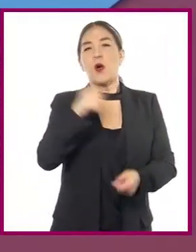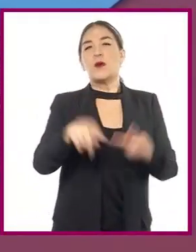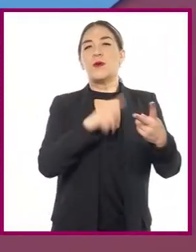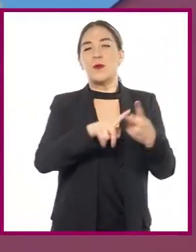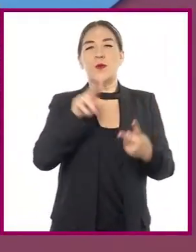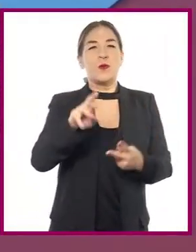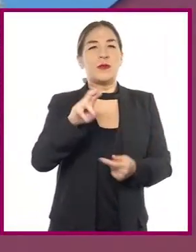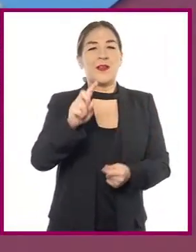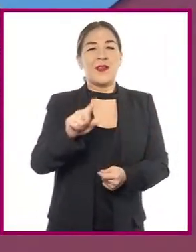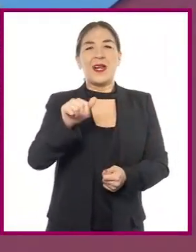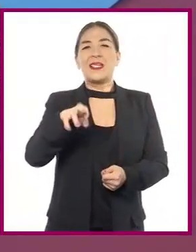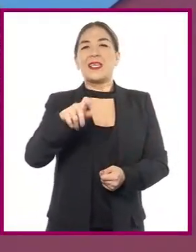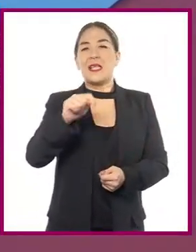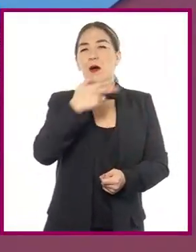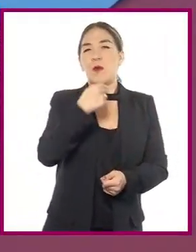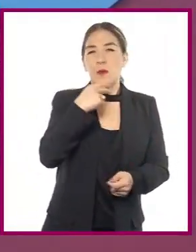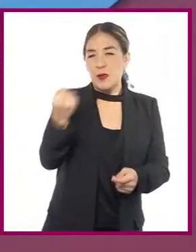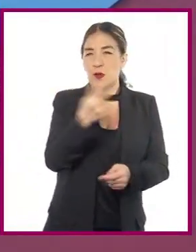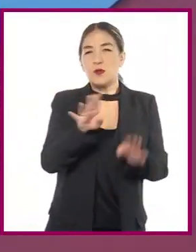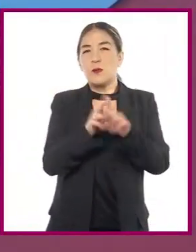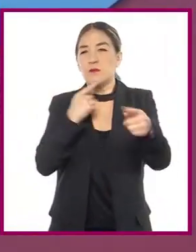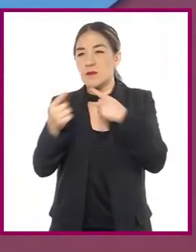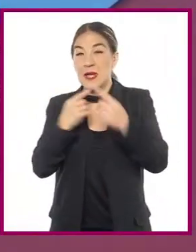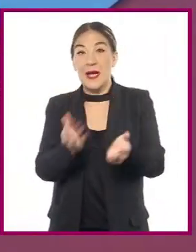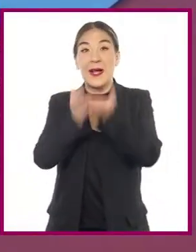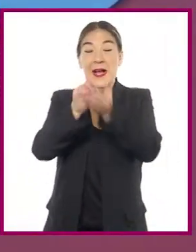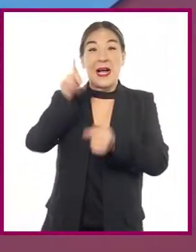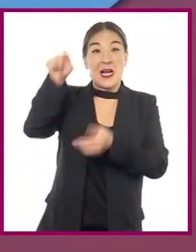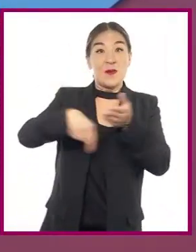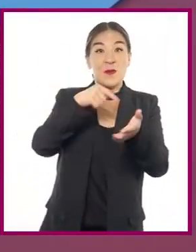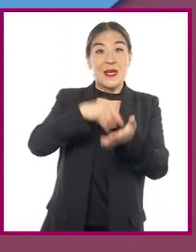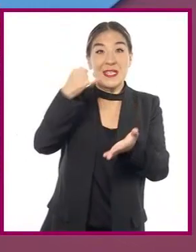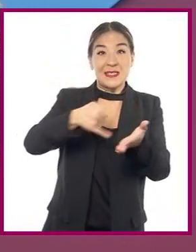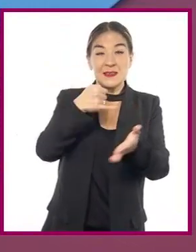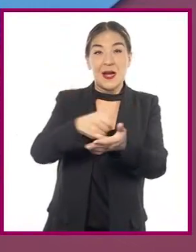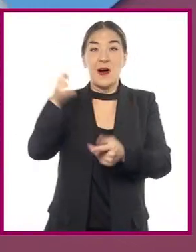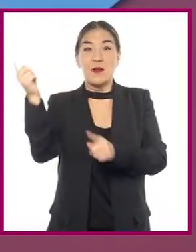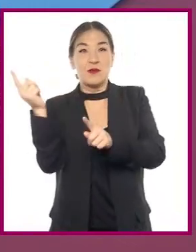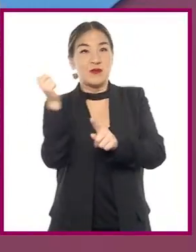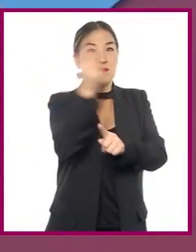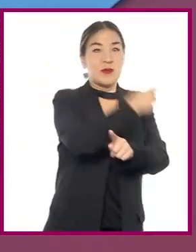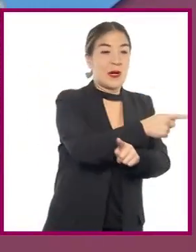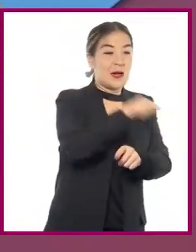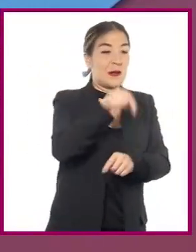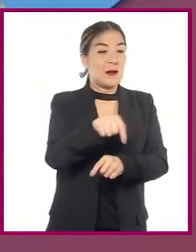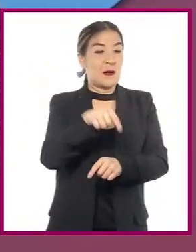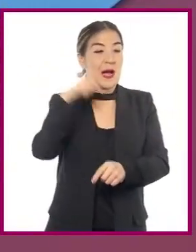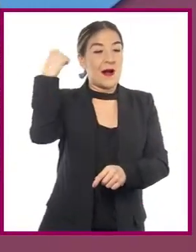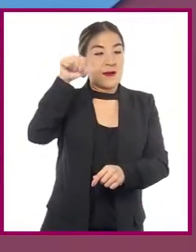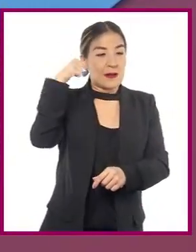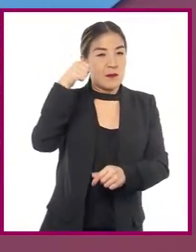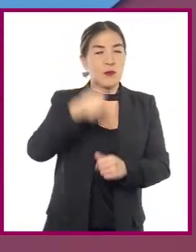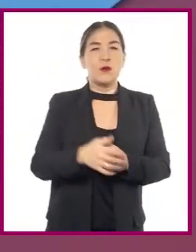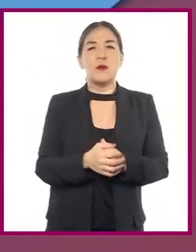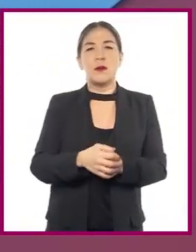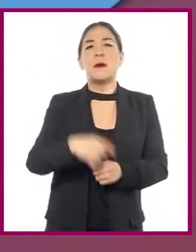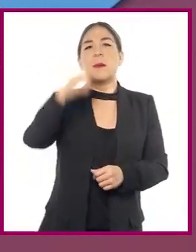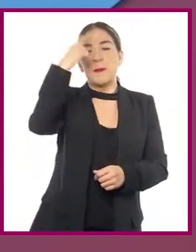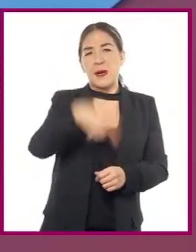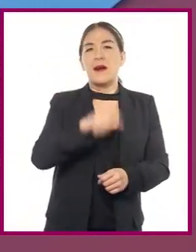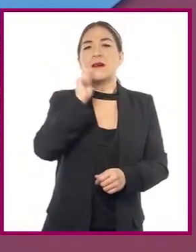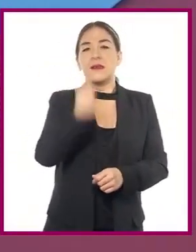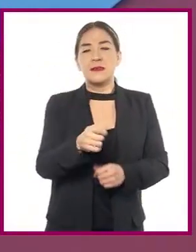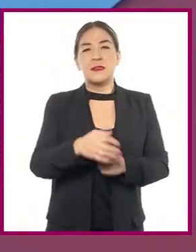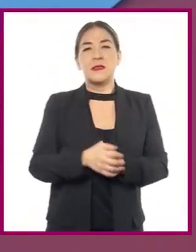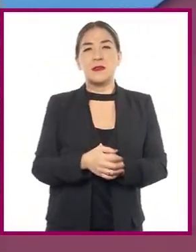pudo localizar una ruta de regreso de las Islas Filipinas hacia el puerto de Acapulco, lo que se denominó como